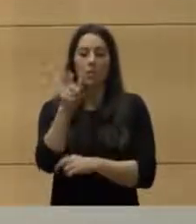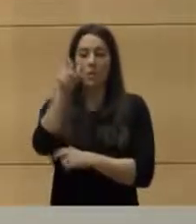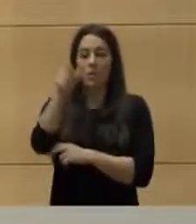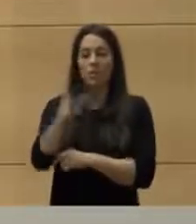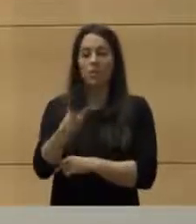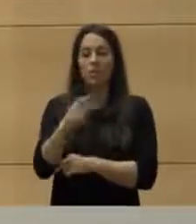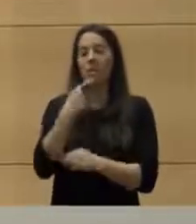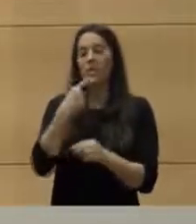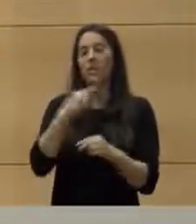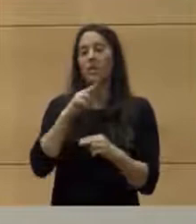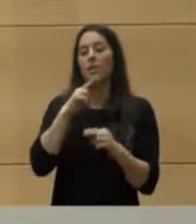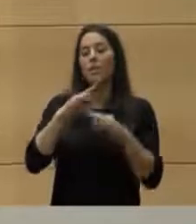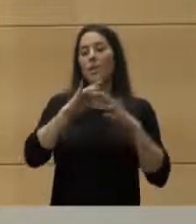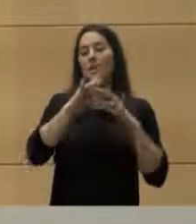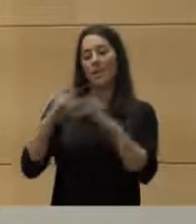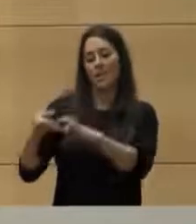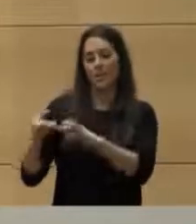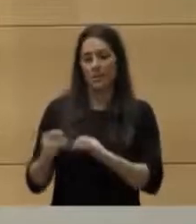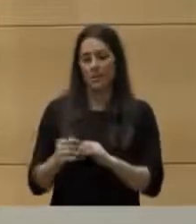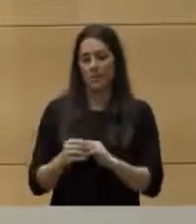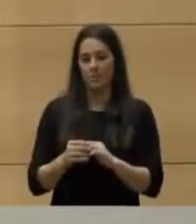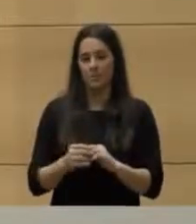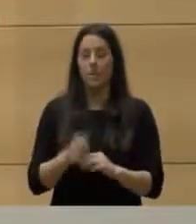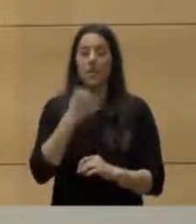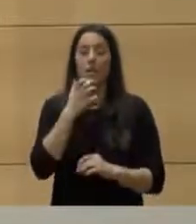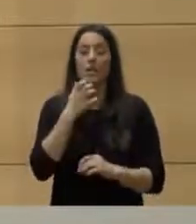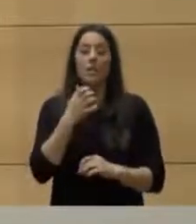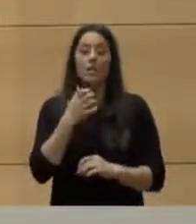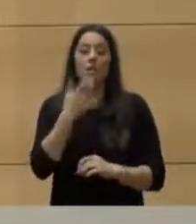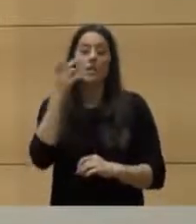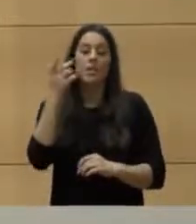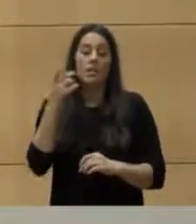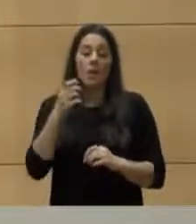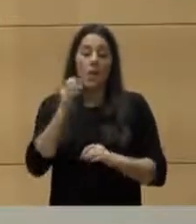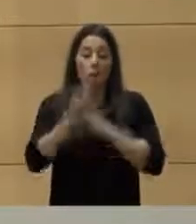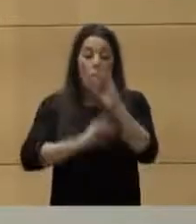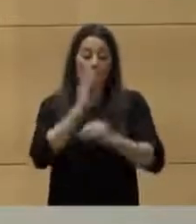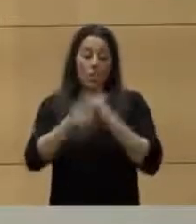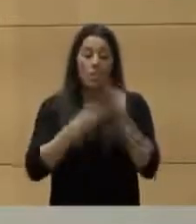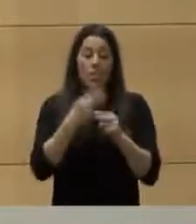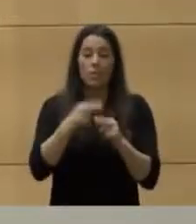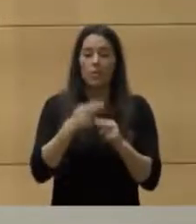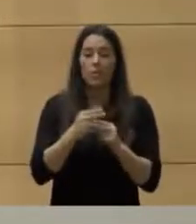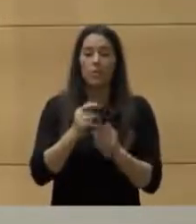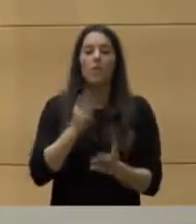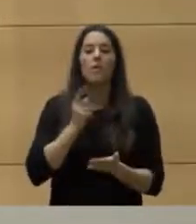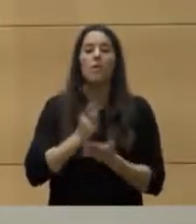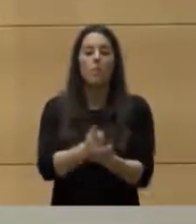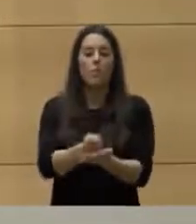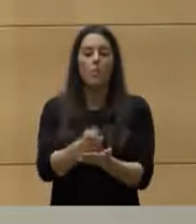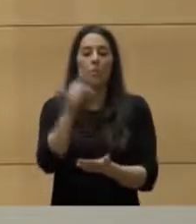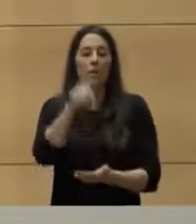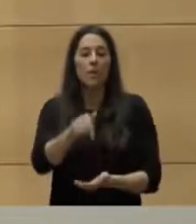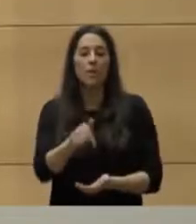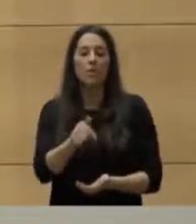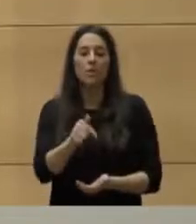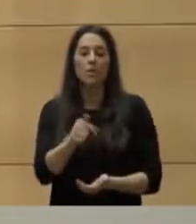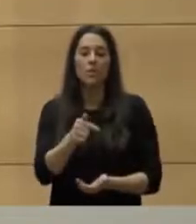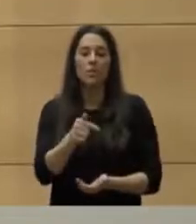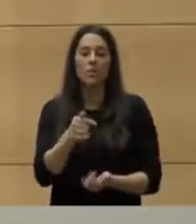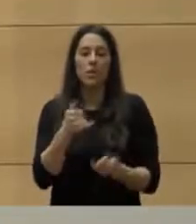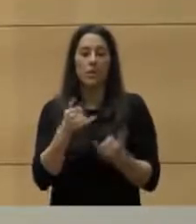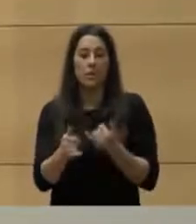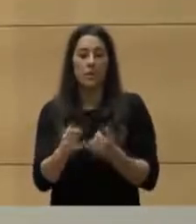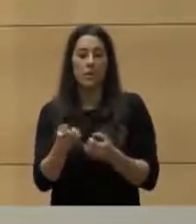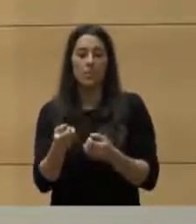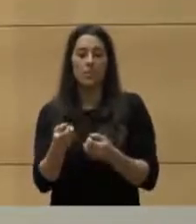líderes. Si las organizaciones políticas que apuestan a esto no vertebran la participación